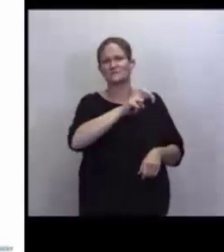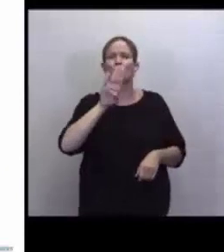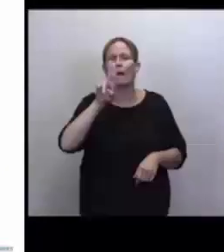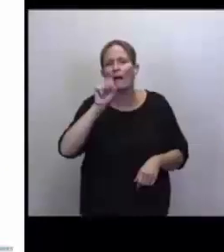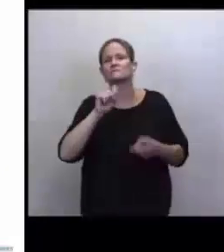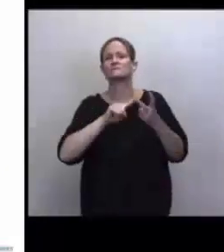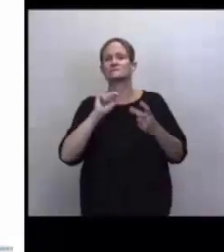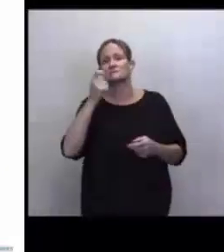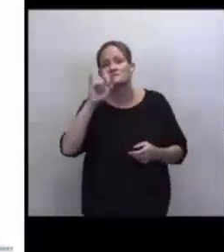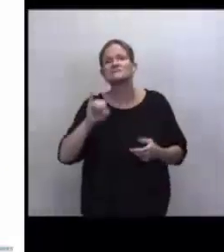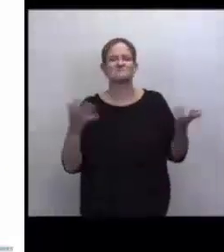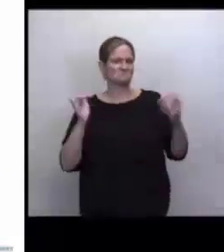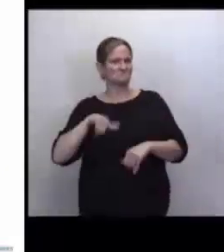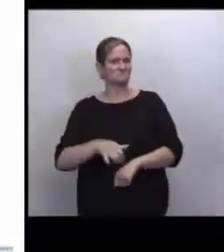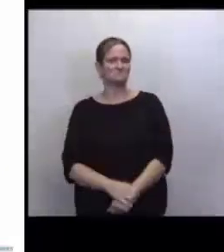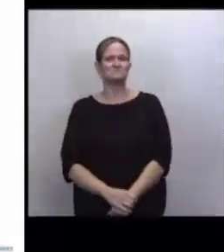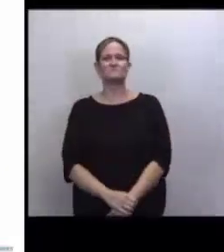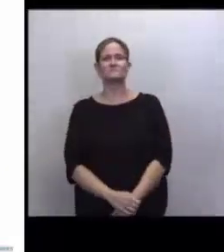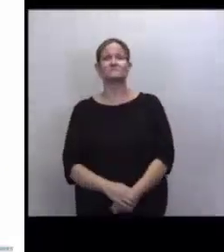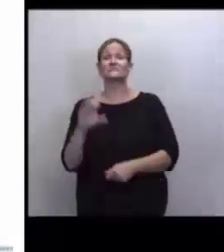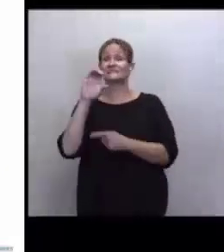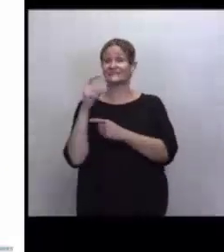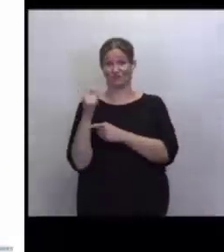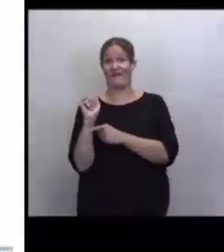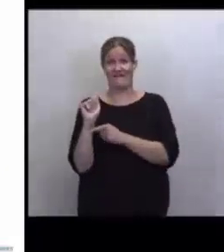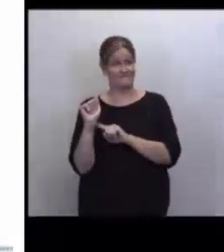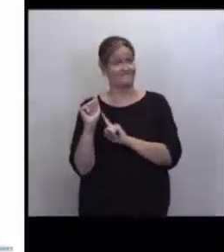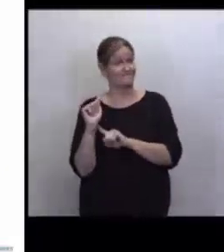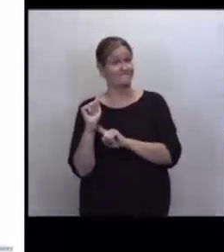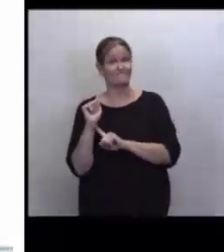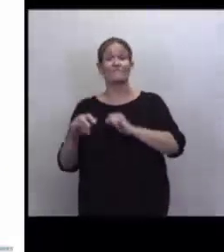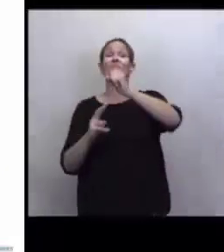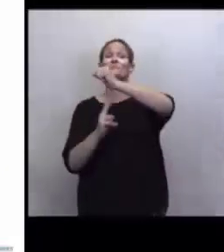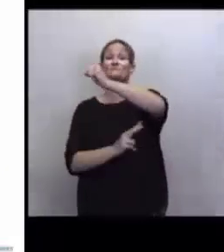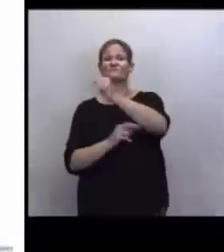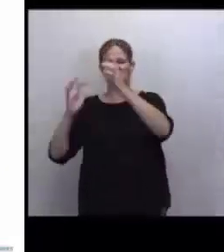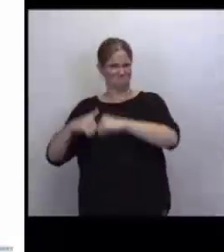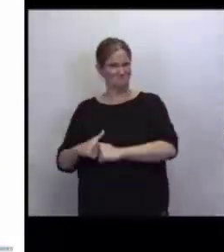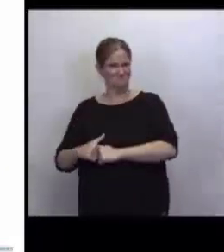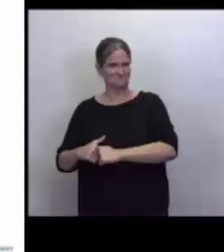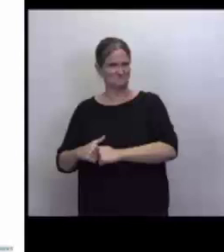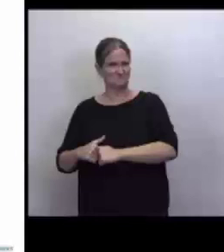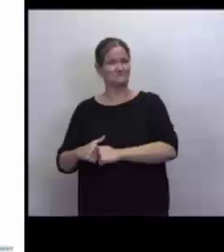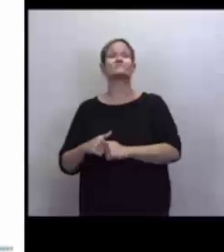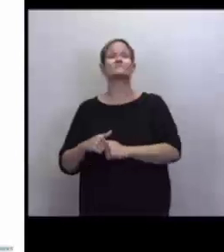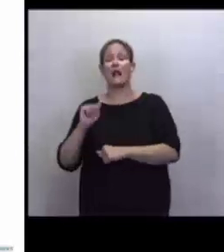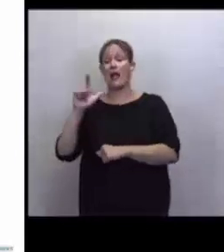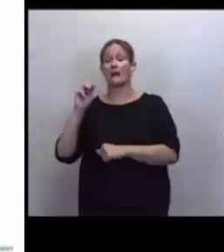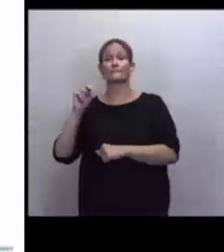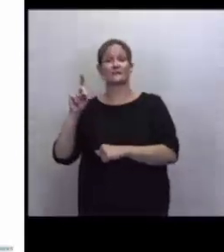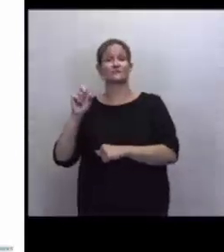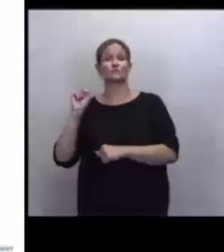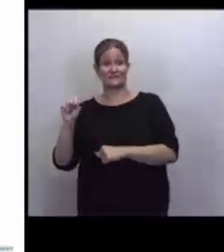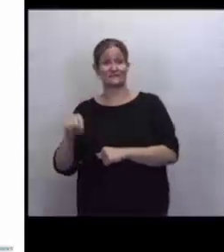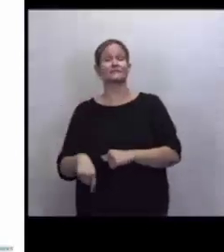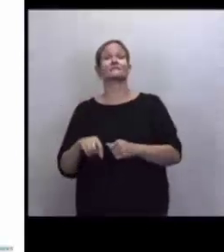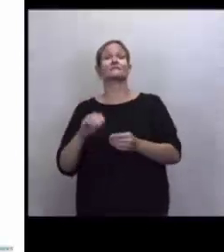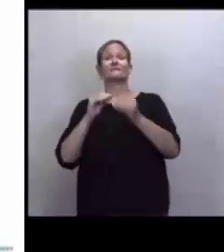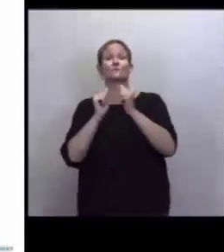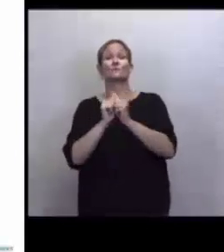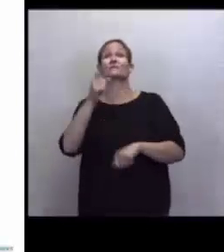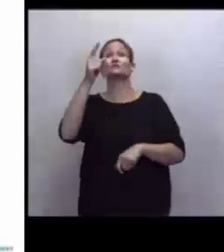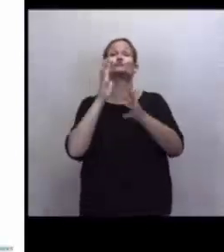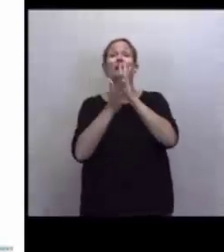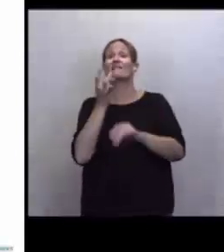La alternativa de red comunitaria eliminaría el viaducto y reconstruiría la calle Almond como una calle urbana señalada